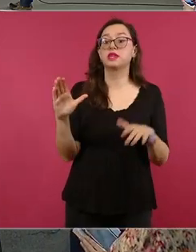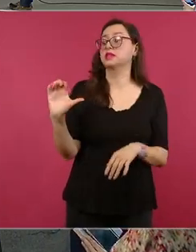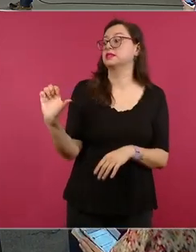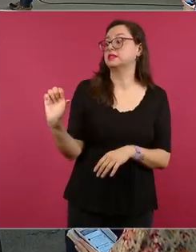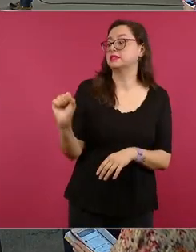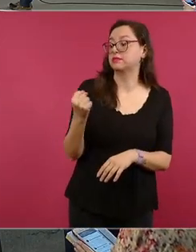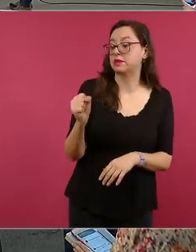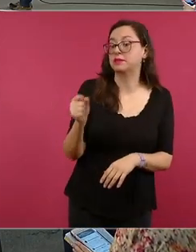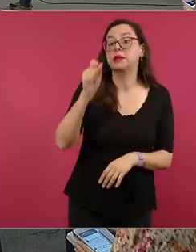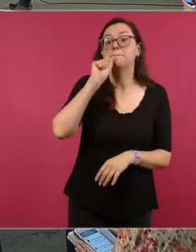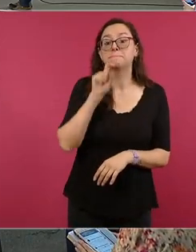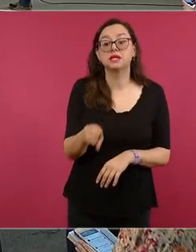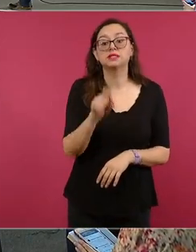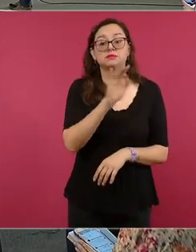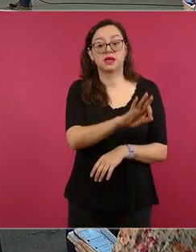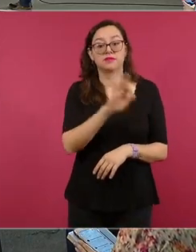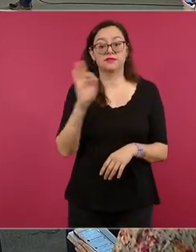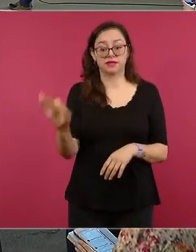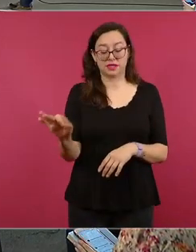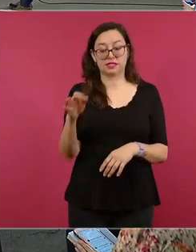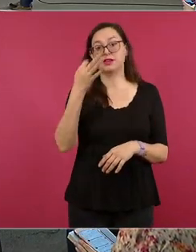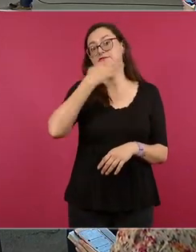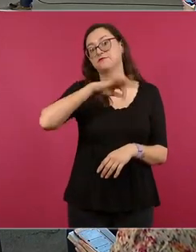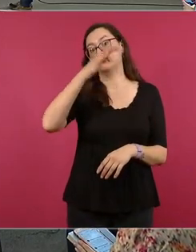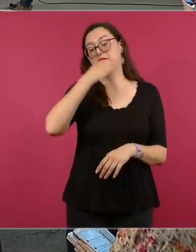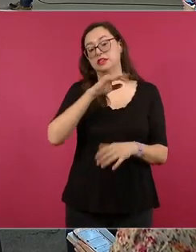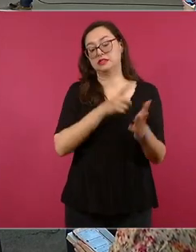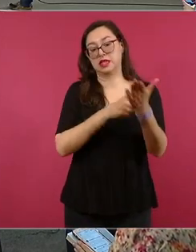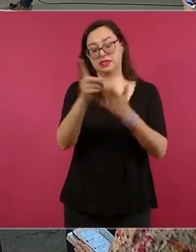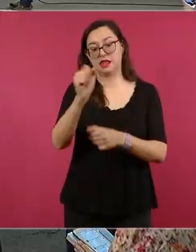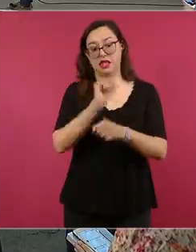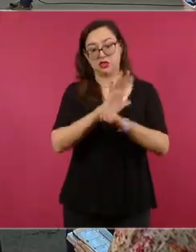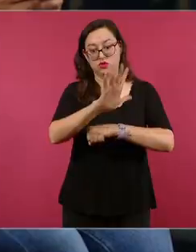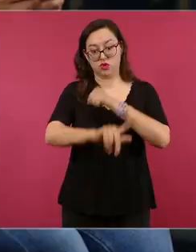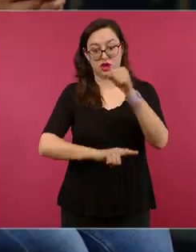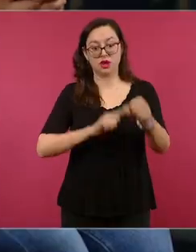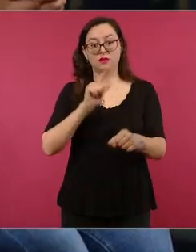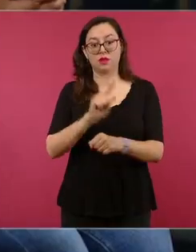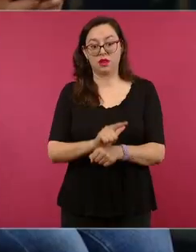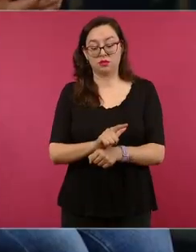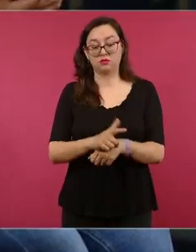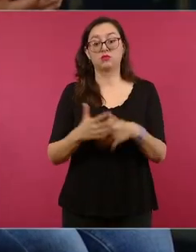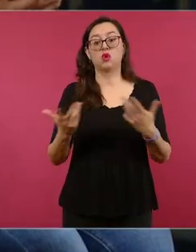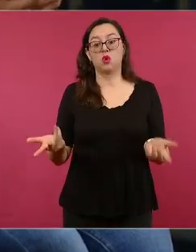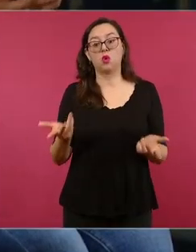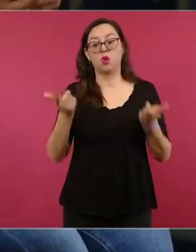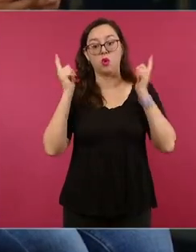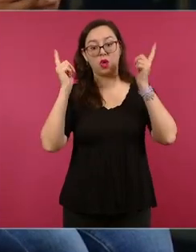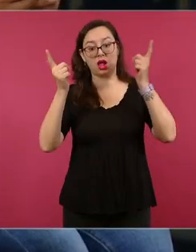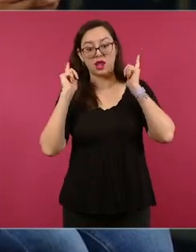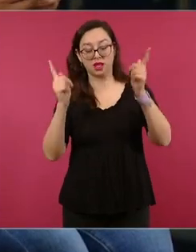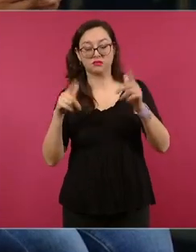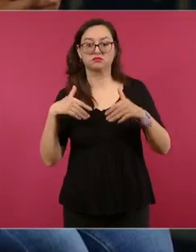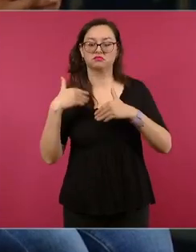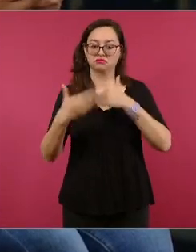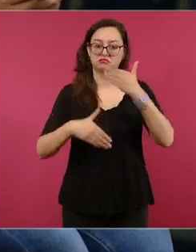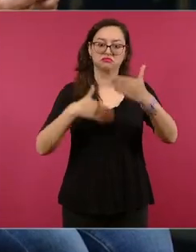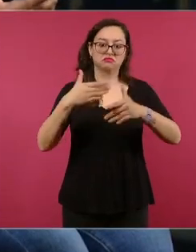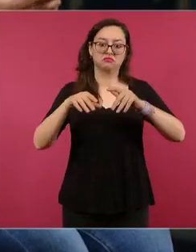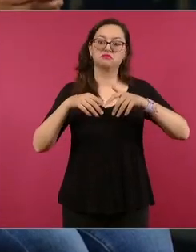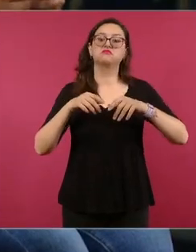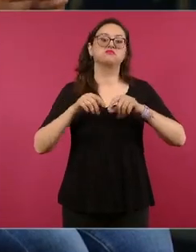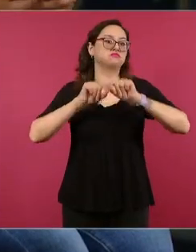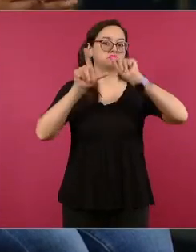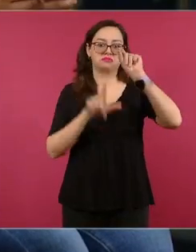primer Festival Cultural por los Derechos de los Animales y contra la Violencia, mismo que aspira a ir escalando para ser un evento de